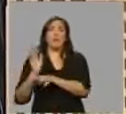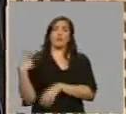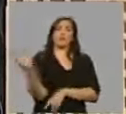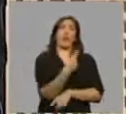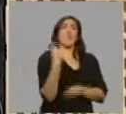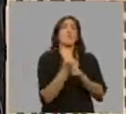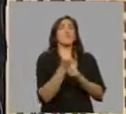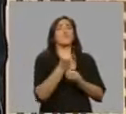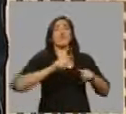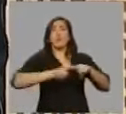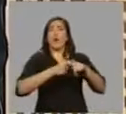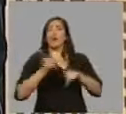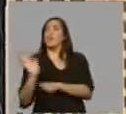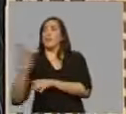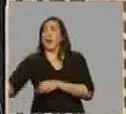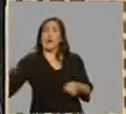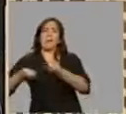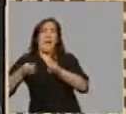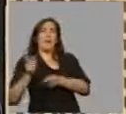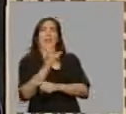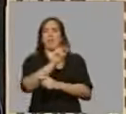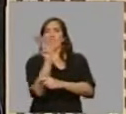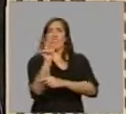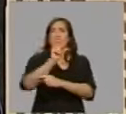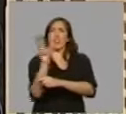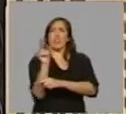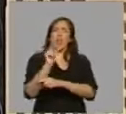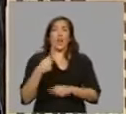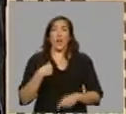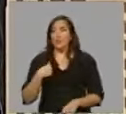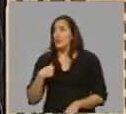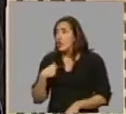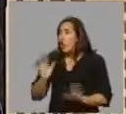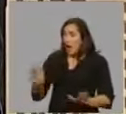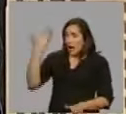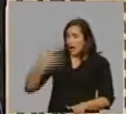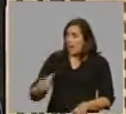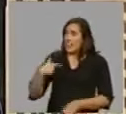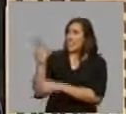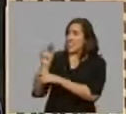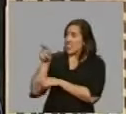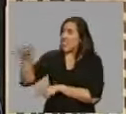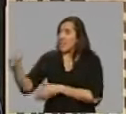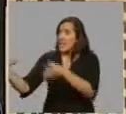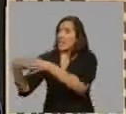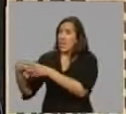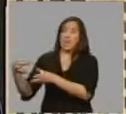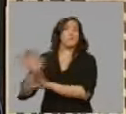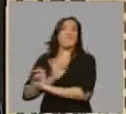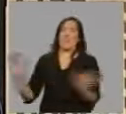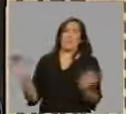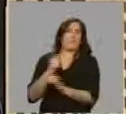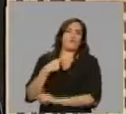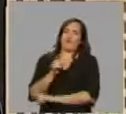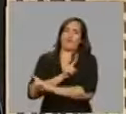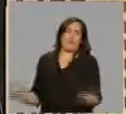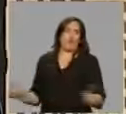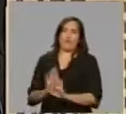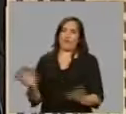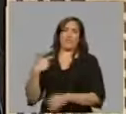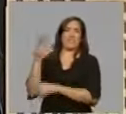a muchísimos políticos y gobiernos argentinos. Yo no voy a ser títere de nadie, absolutamente de nadie. Y